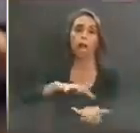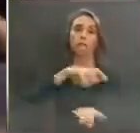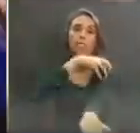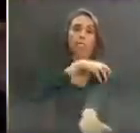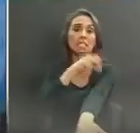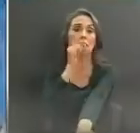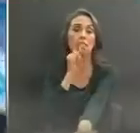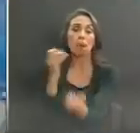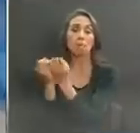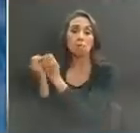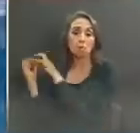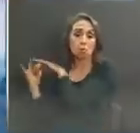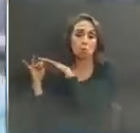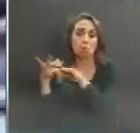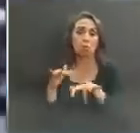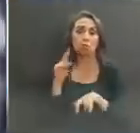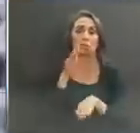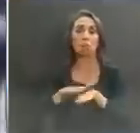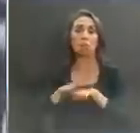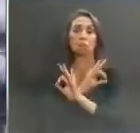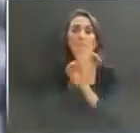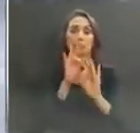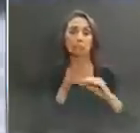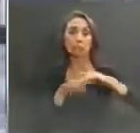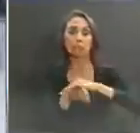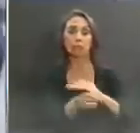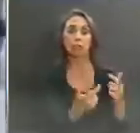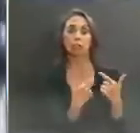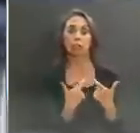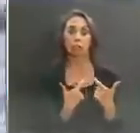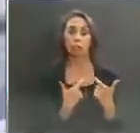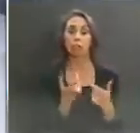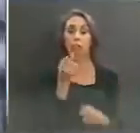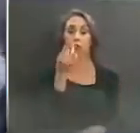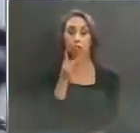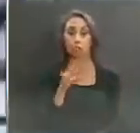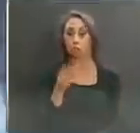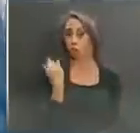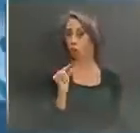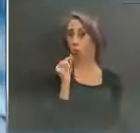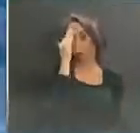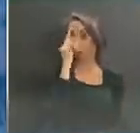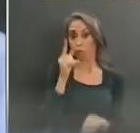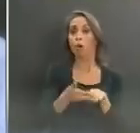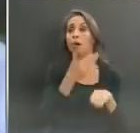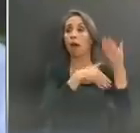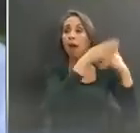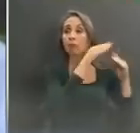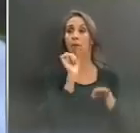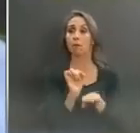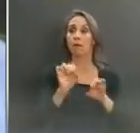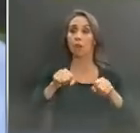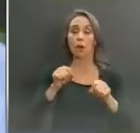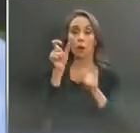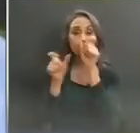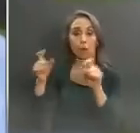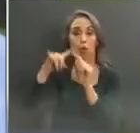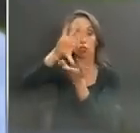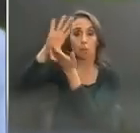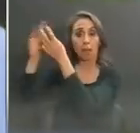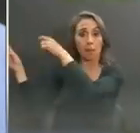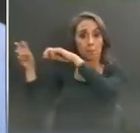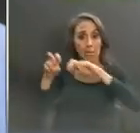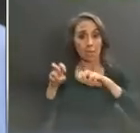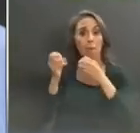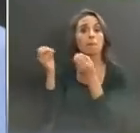de la ola de migrantes irregulares y no solo la que se registra por estos días. La inmigración es bienvenida,